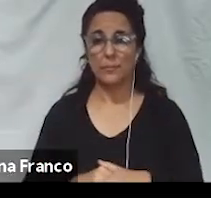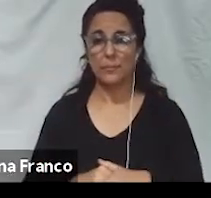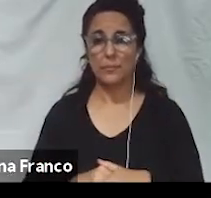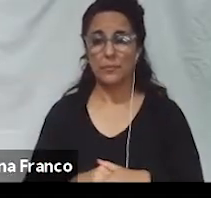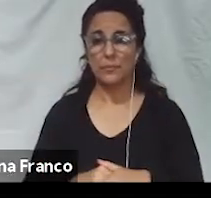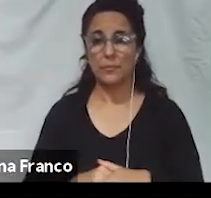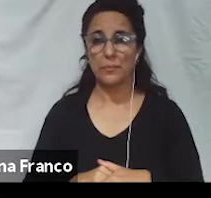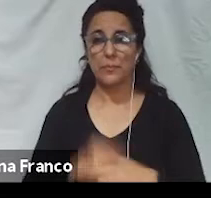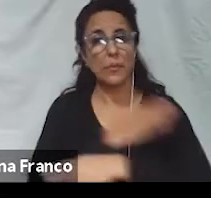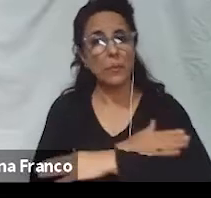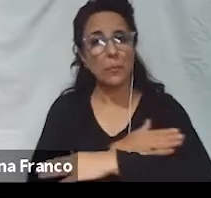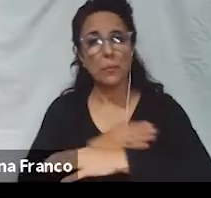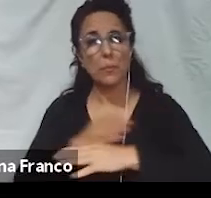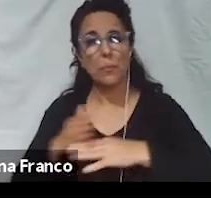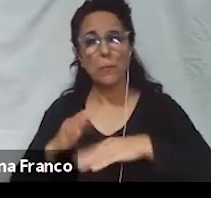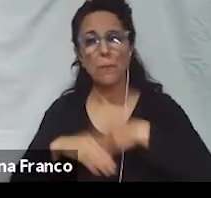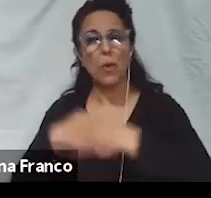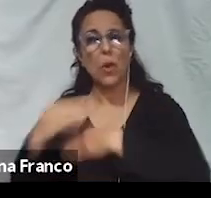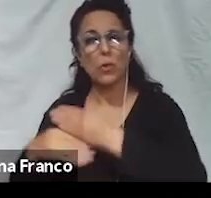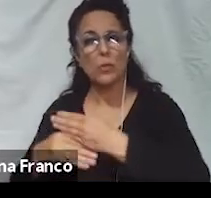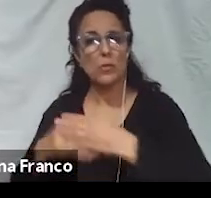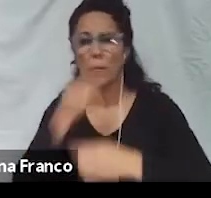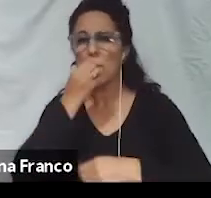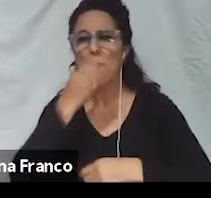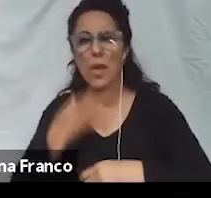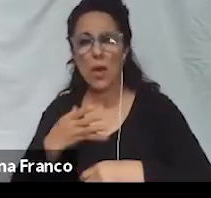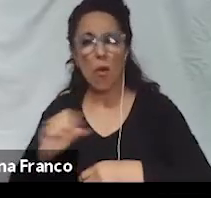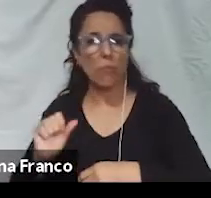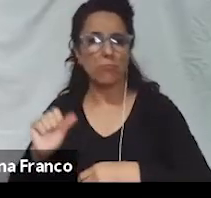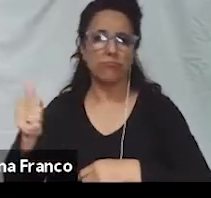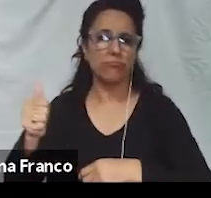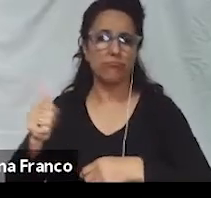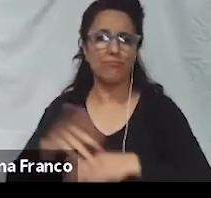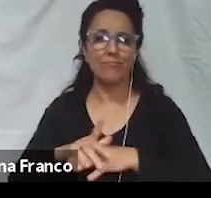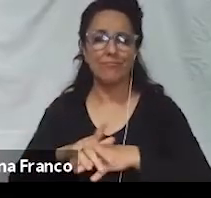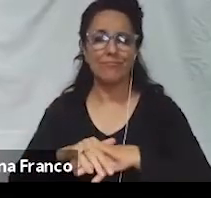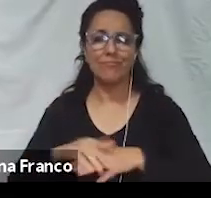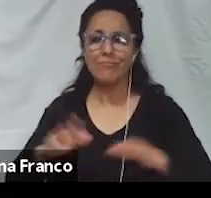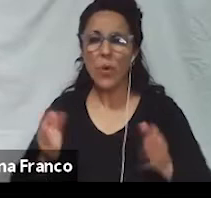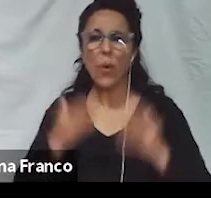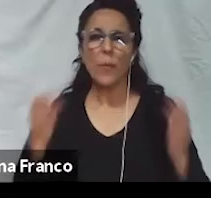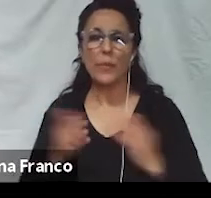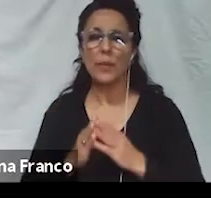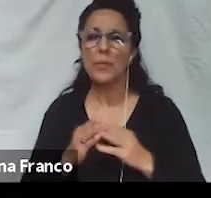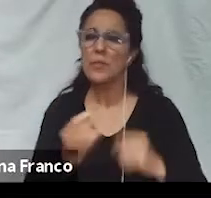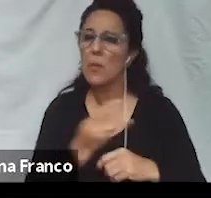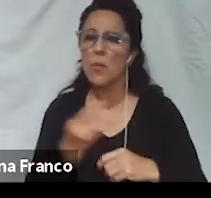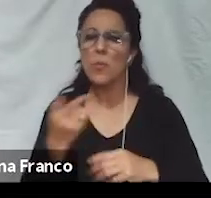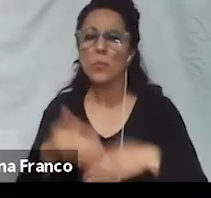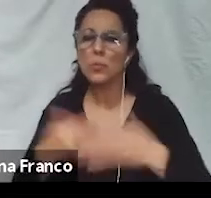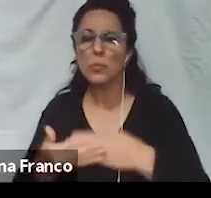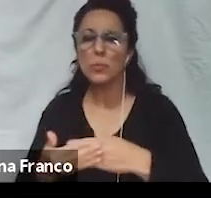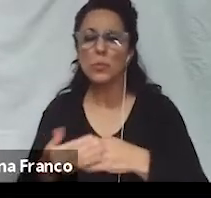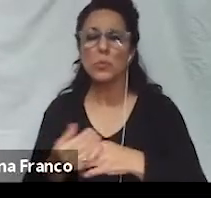después, durante todo el proceso, lo óptimo y lo mejor para optimizar el uso de